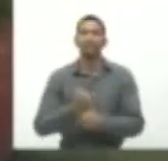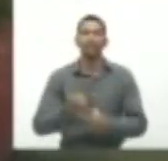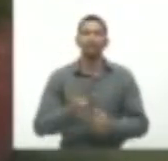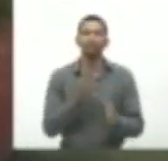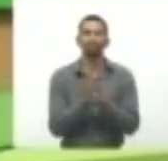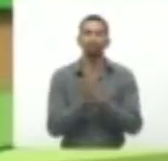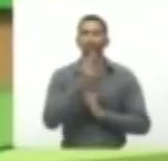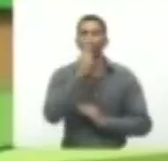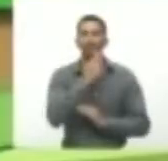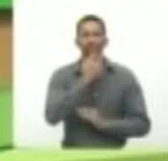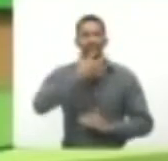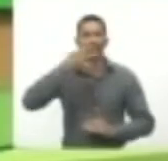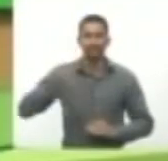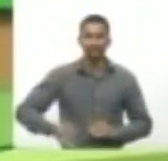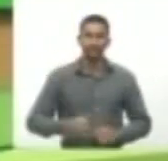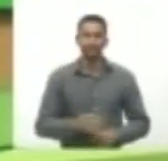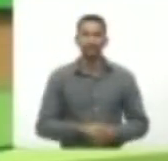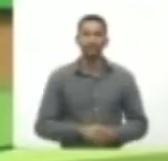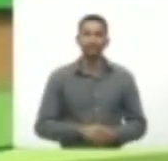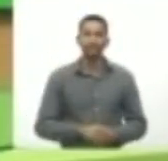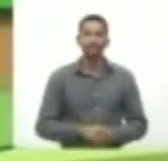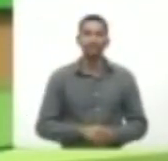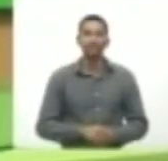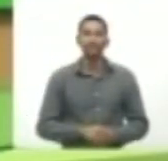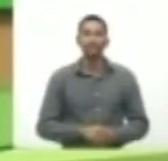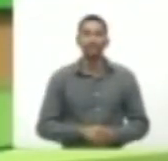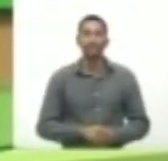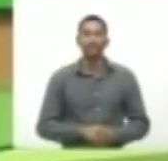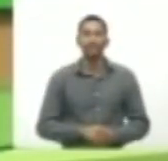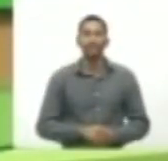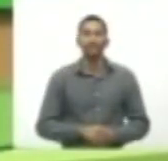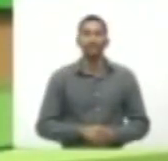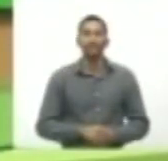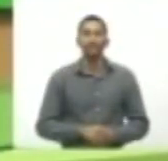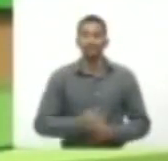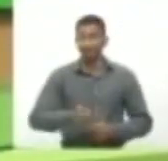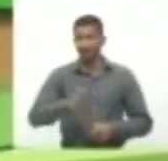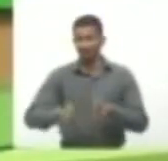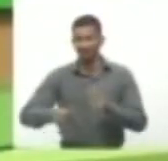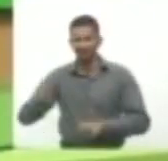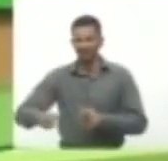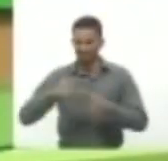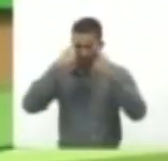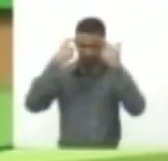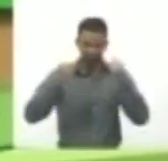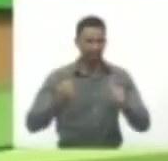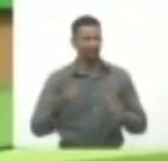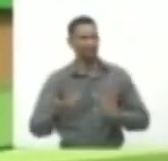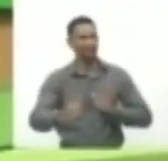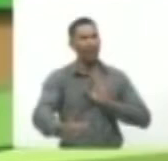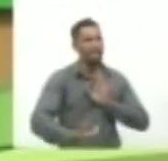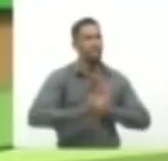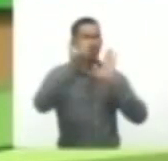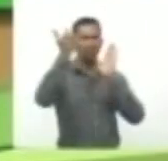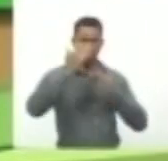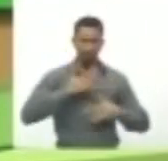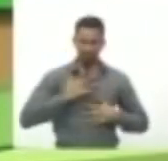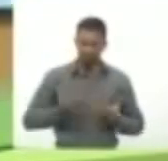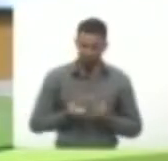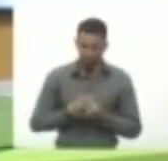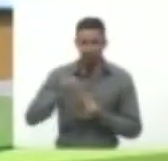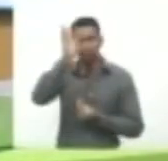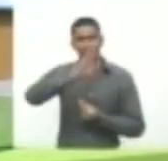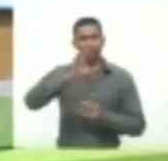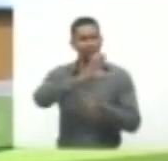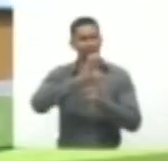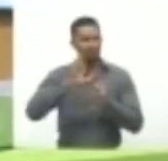verdad. Y como un atropello cultural, ven los expertos las medidas implantadas en el nuevo Código de Policía que no le permitirá a los